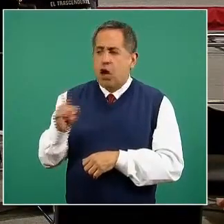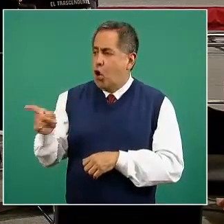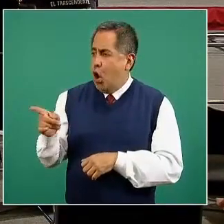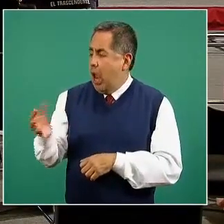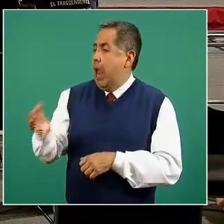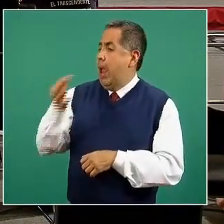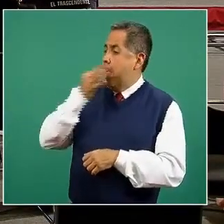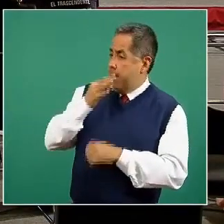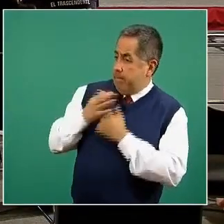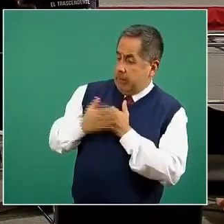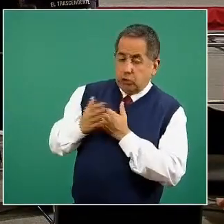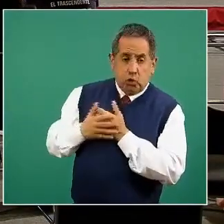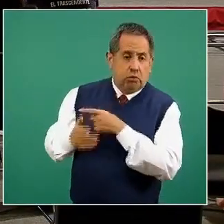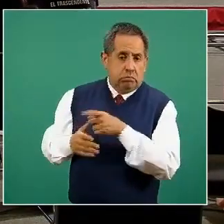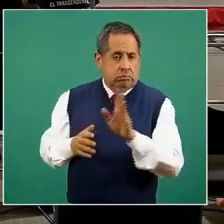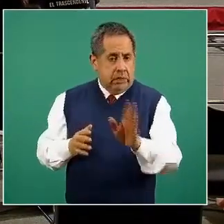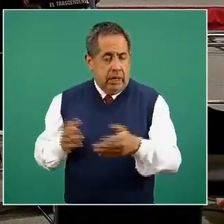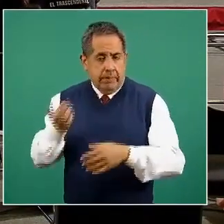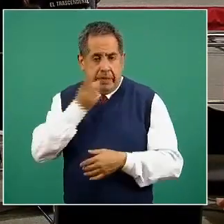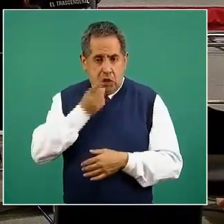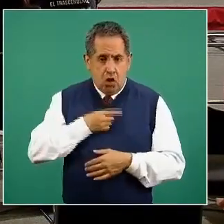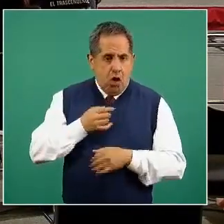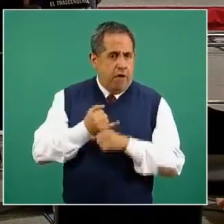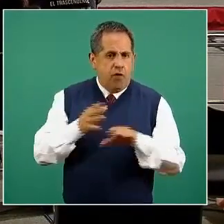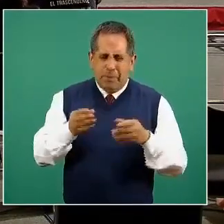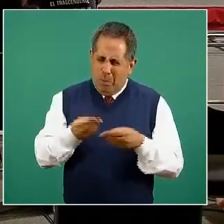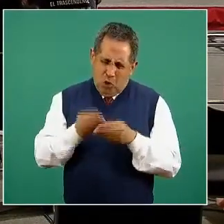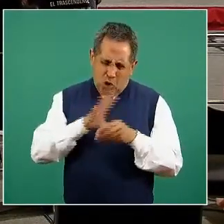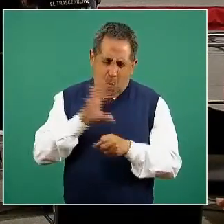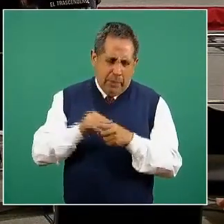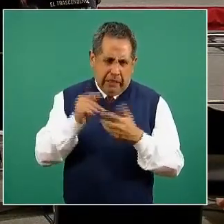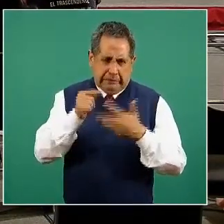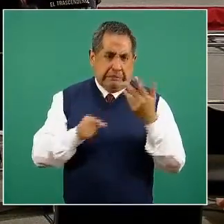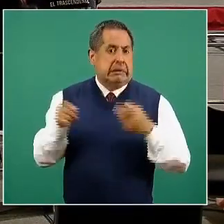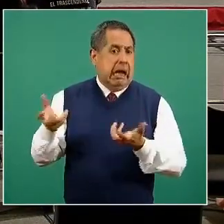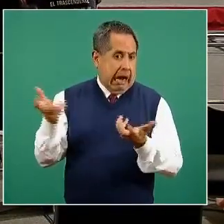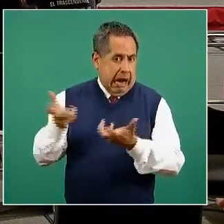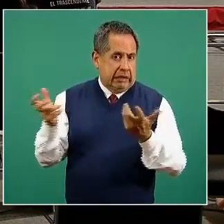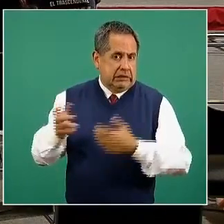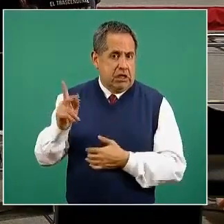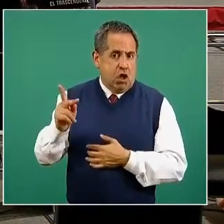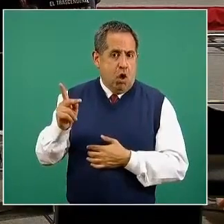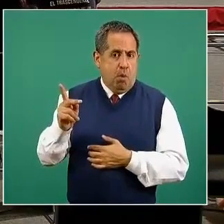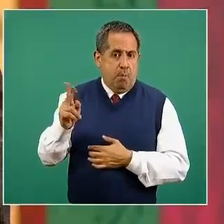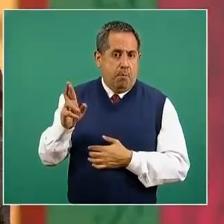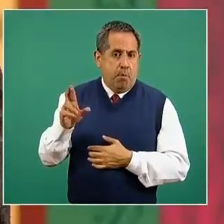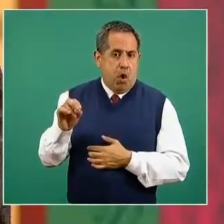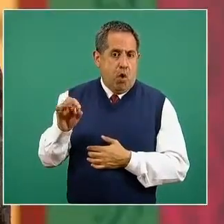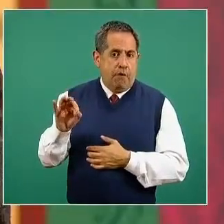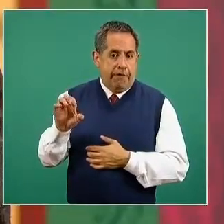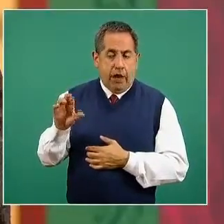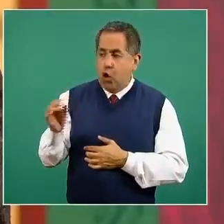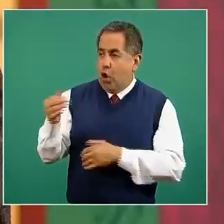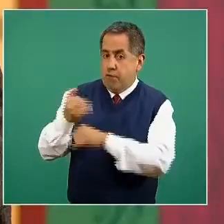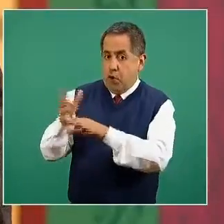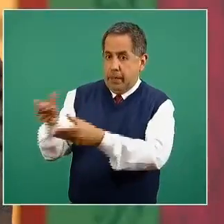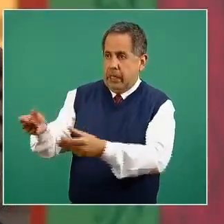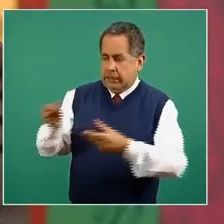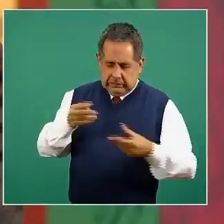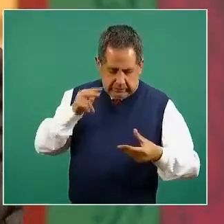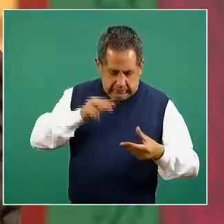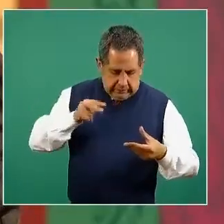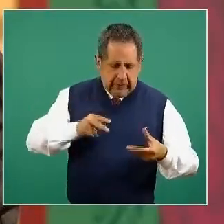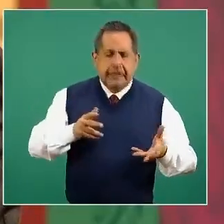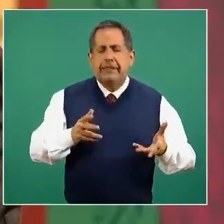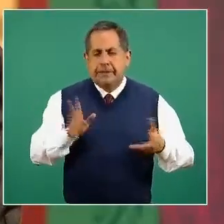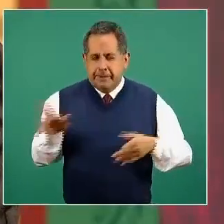esta información, me dio un informe muy detallado que elabora la Procuraduría del Consumidor, en donde muestra